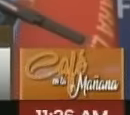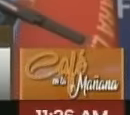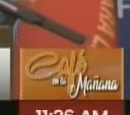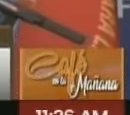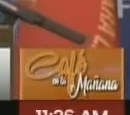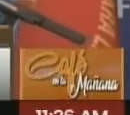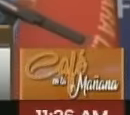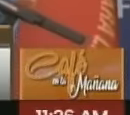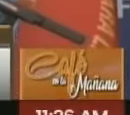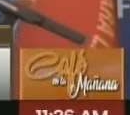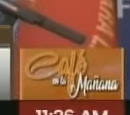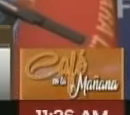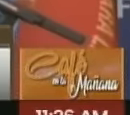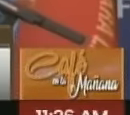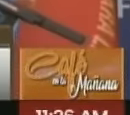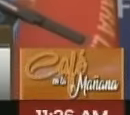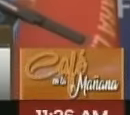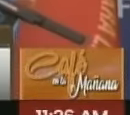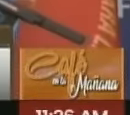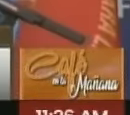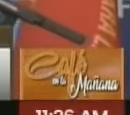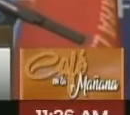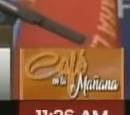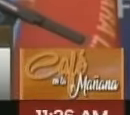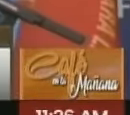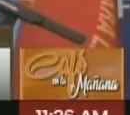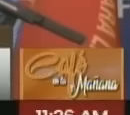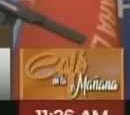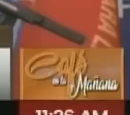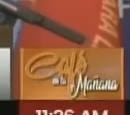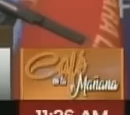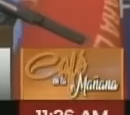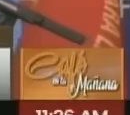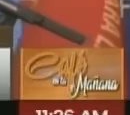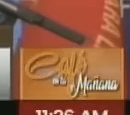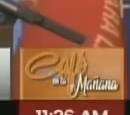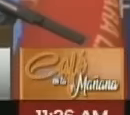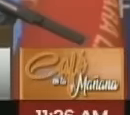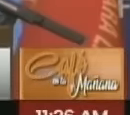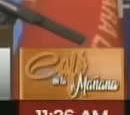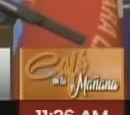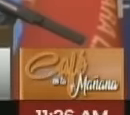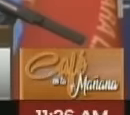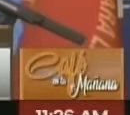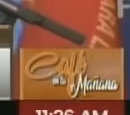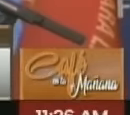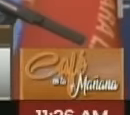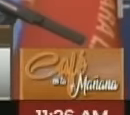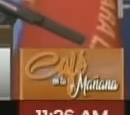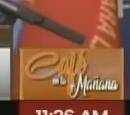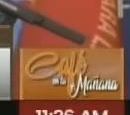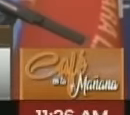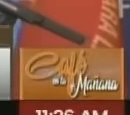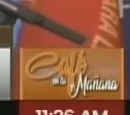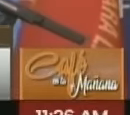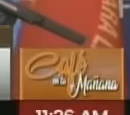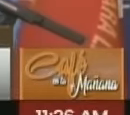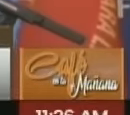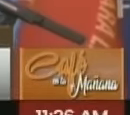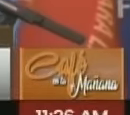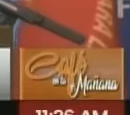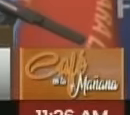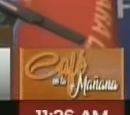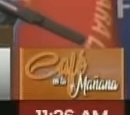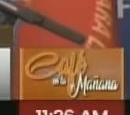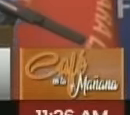incluso tener el tupé de decir que no sabían que había elecciones este año, si la Constitución es muy clara. Dice